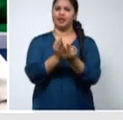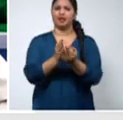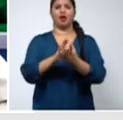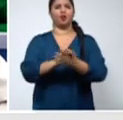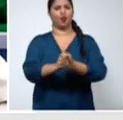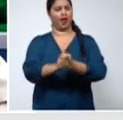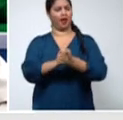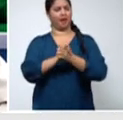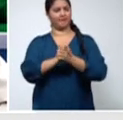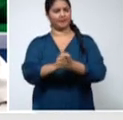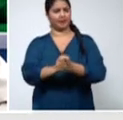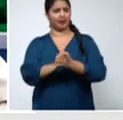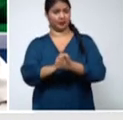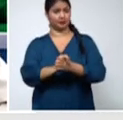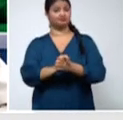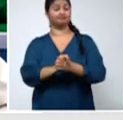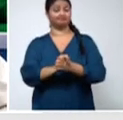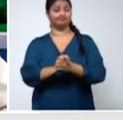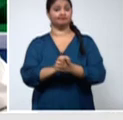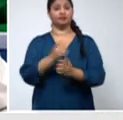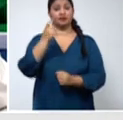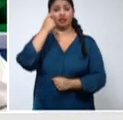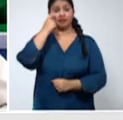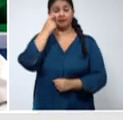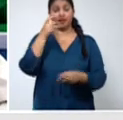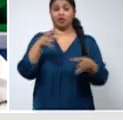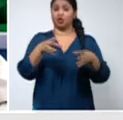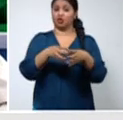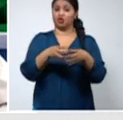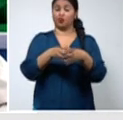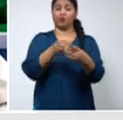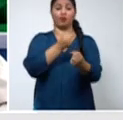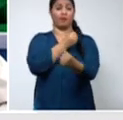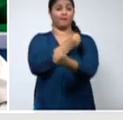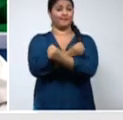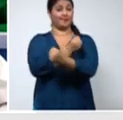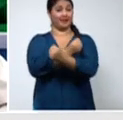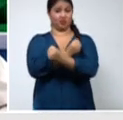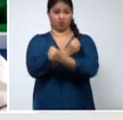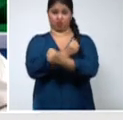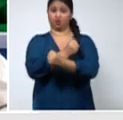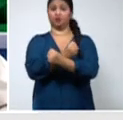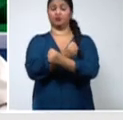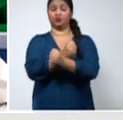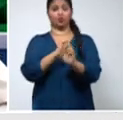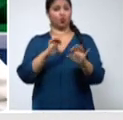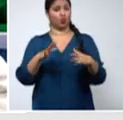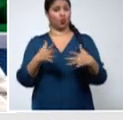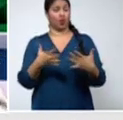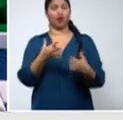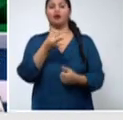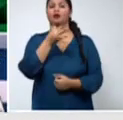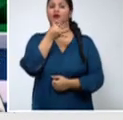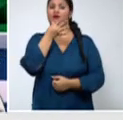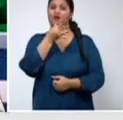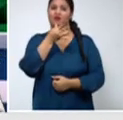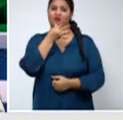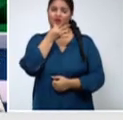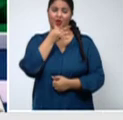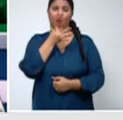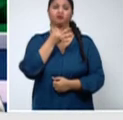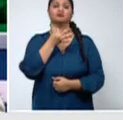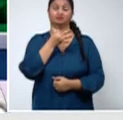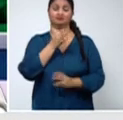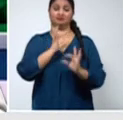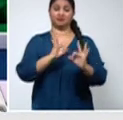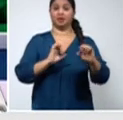Lamentablemente ven que el grupo de riesgo de los contactos de casos positivos es de mucho riesgo. Primero para adquirir la